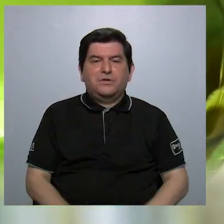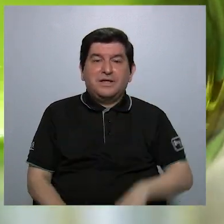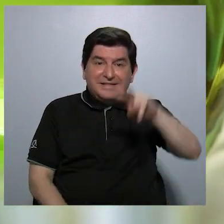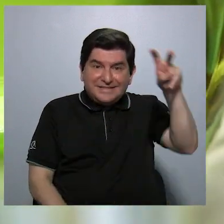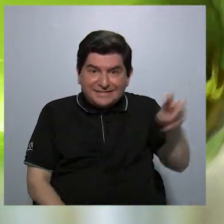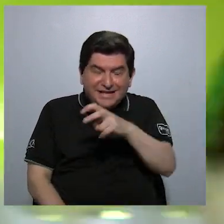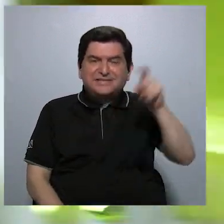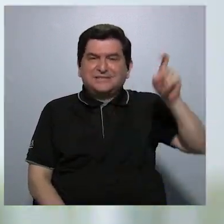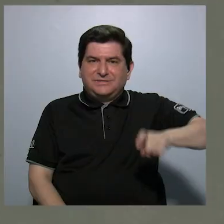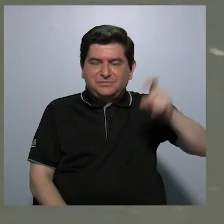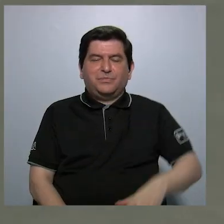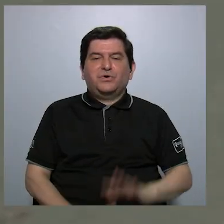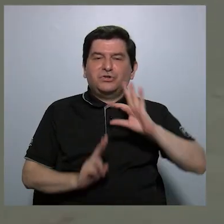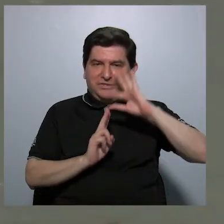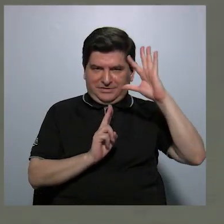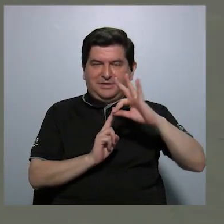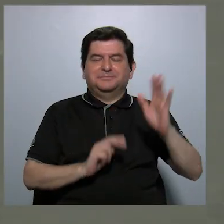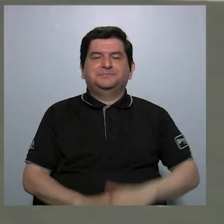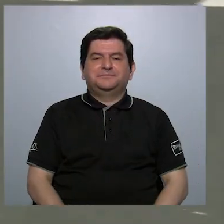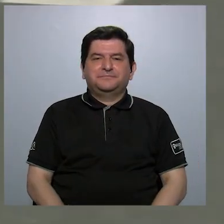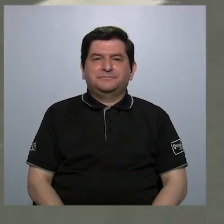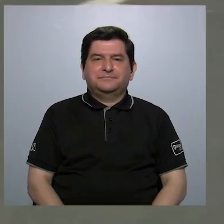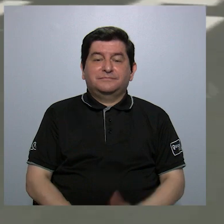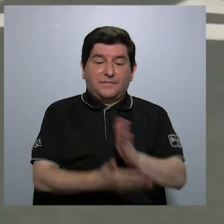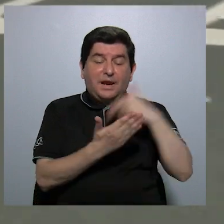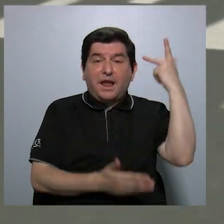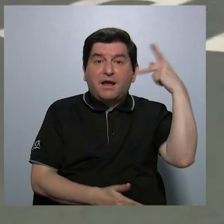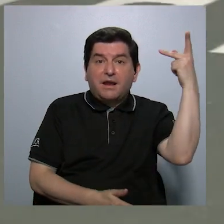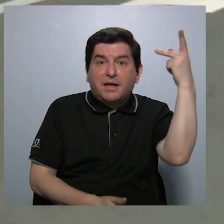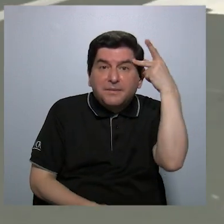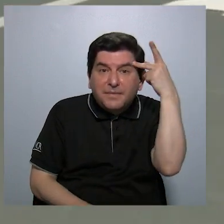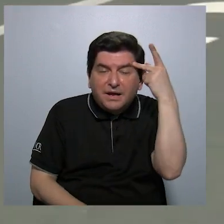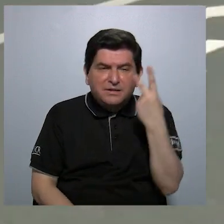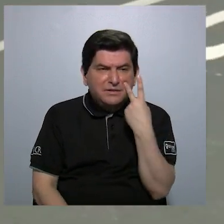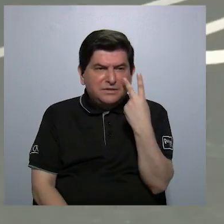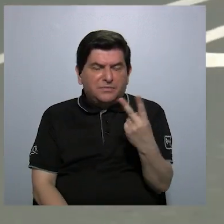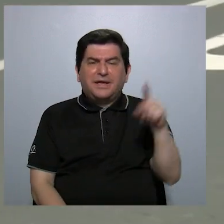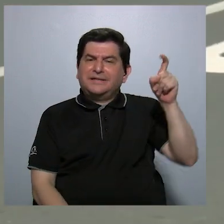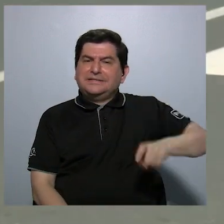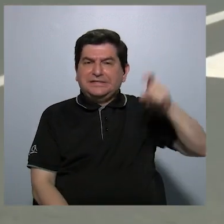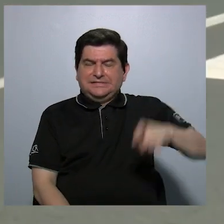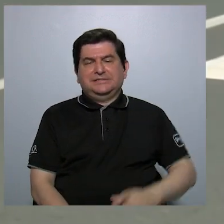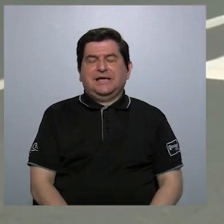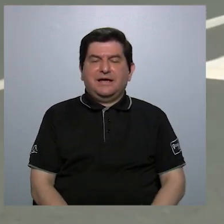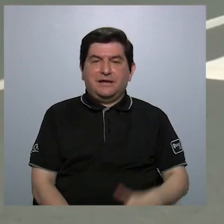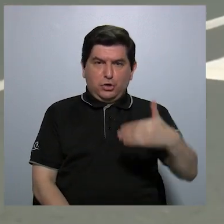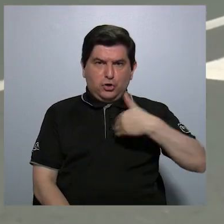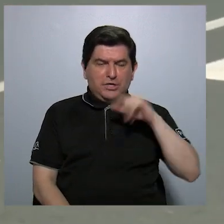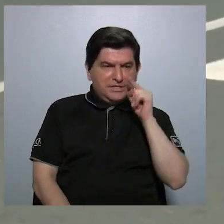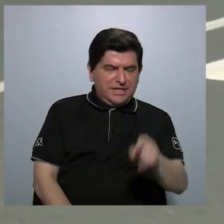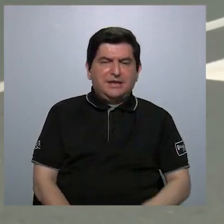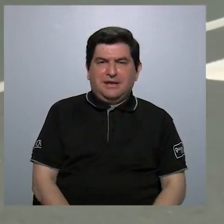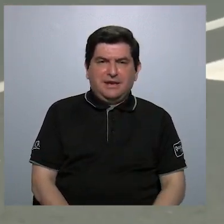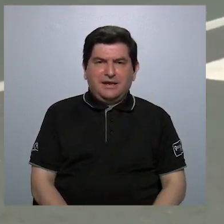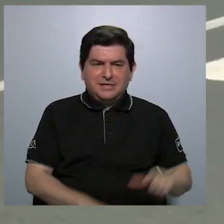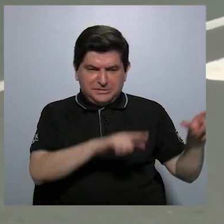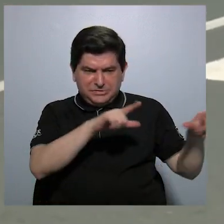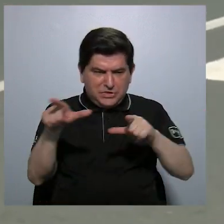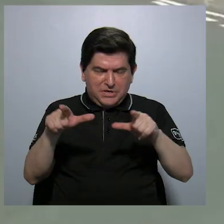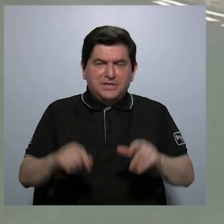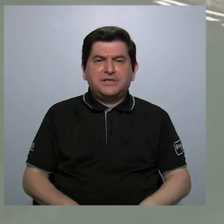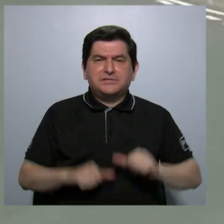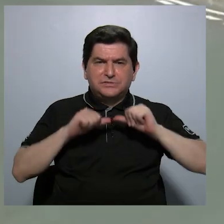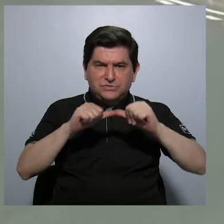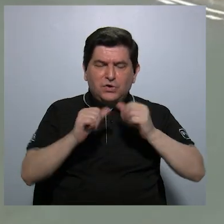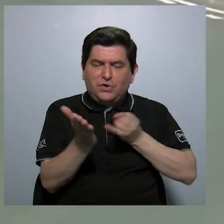sector transporte requiere una alternativa. Y desde la parte política se ha visto esa necesidad y se cuenta con esa anuencia para